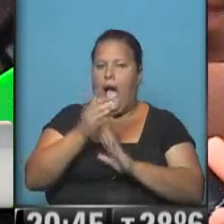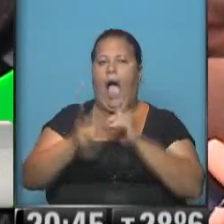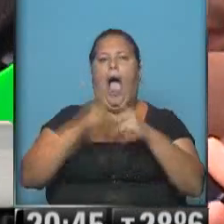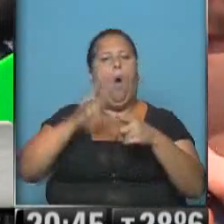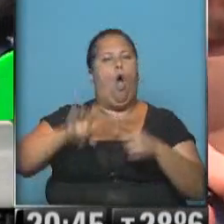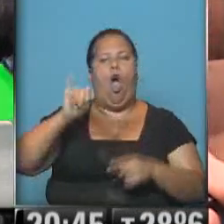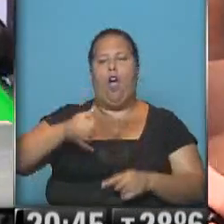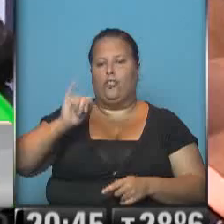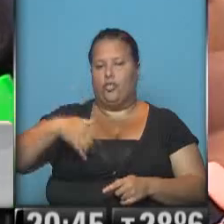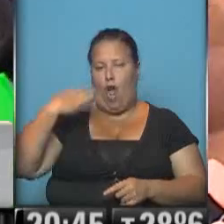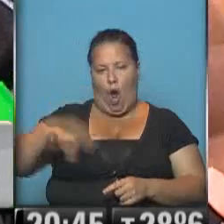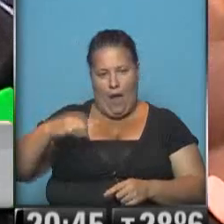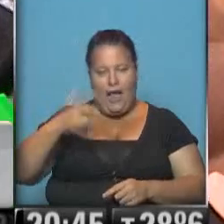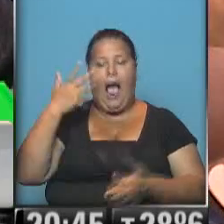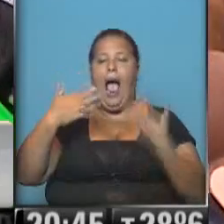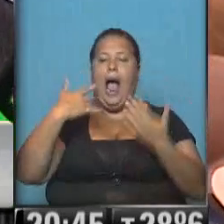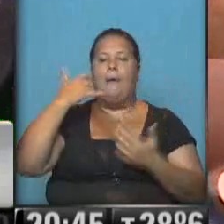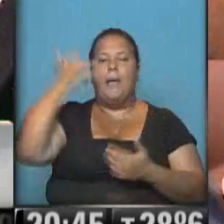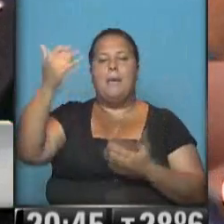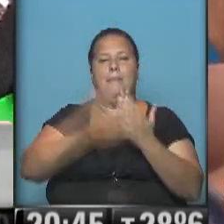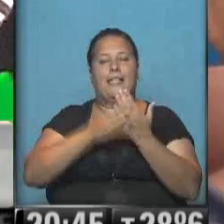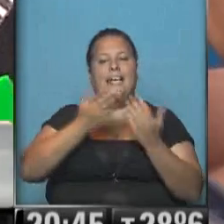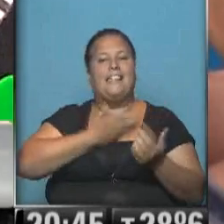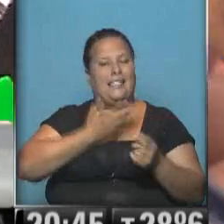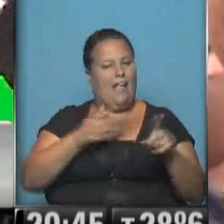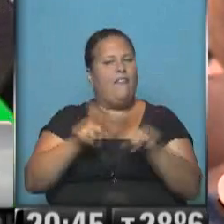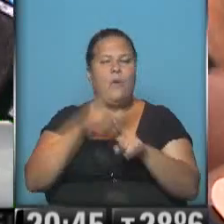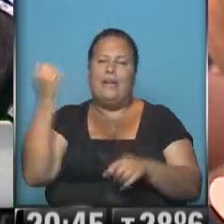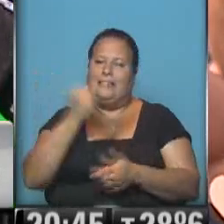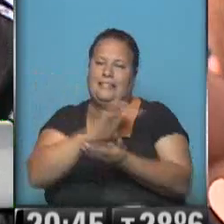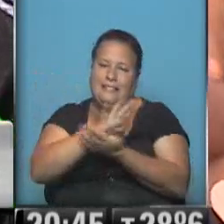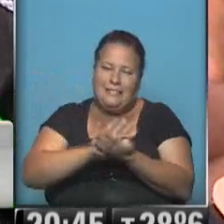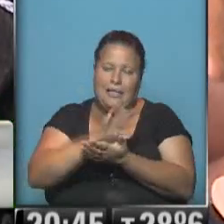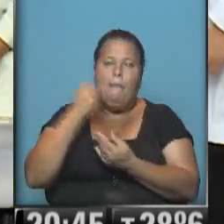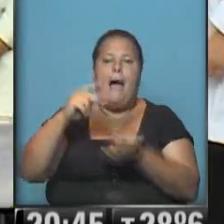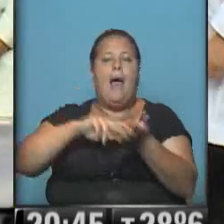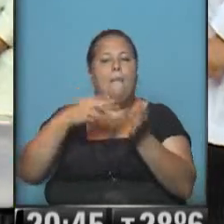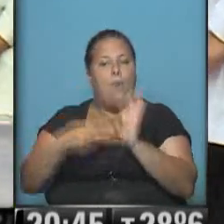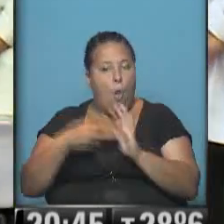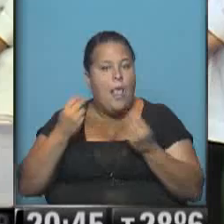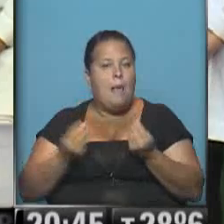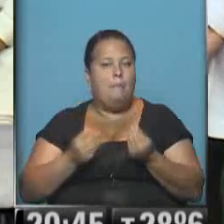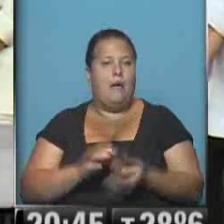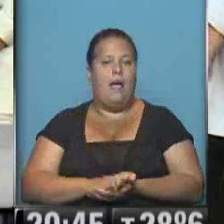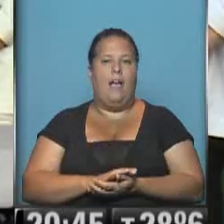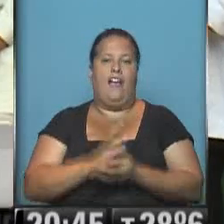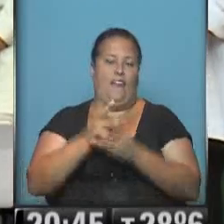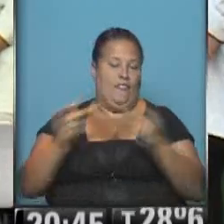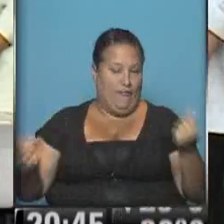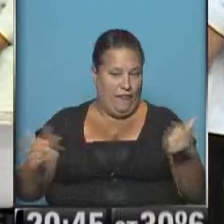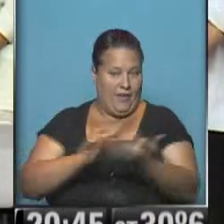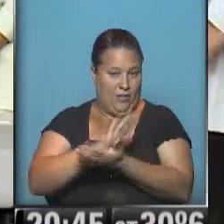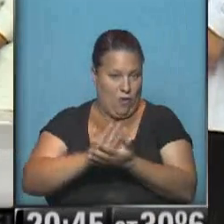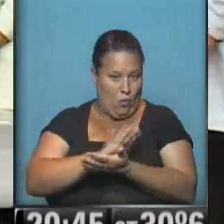conciliación obligatoria. Ayer hablé con la ministra de Santa Fe y están haciendo todo lo posible para que ese conflicto concluya.